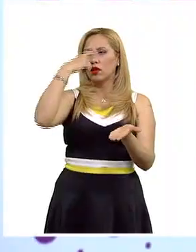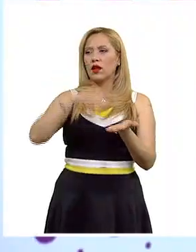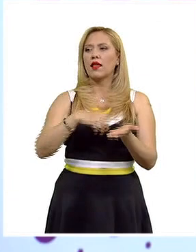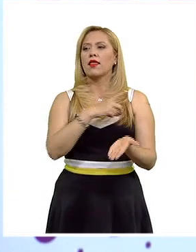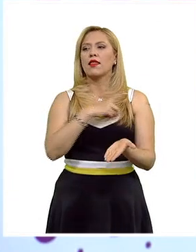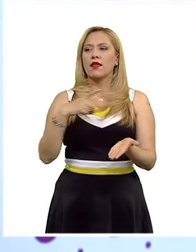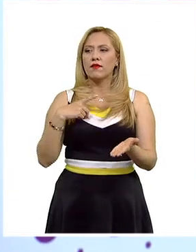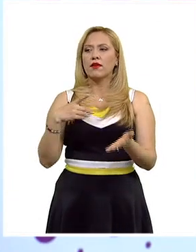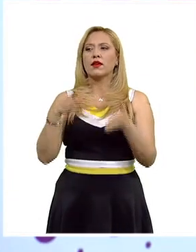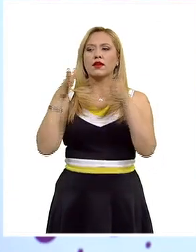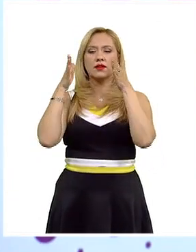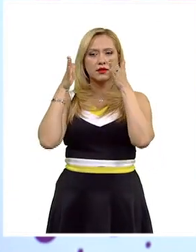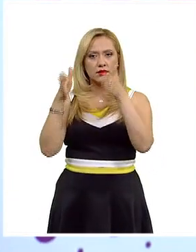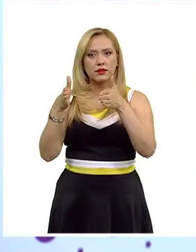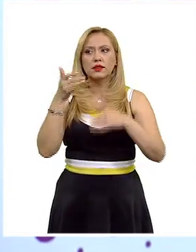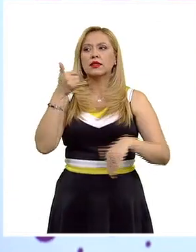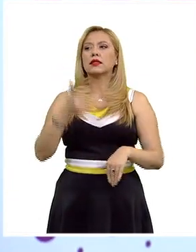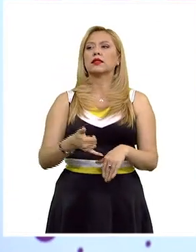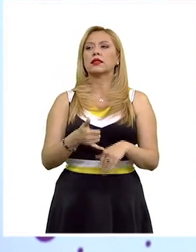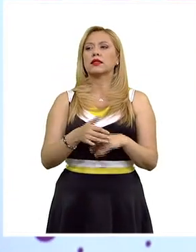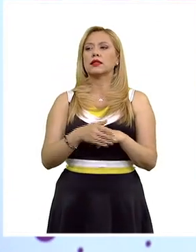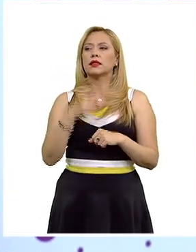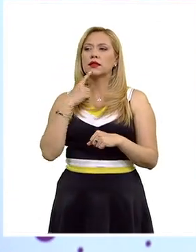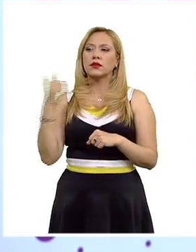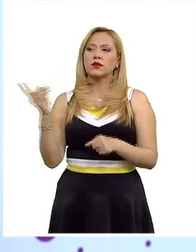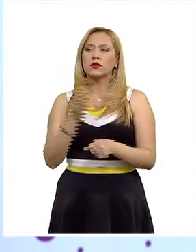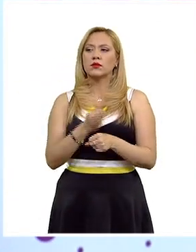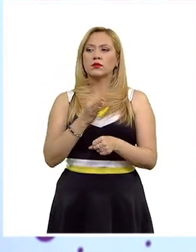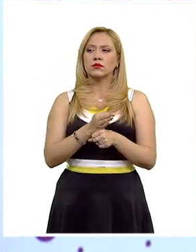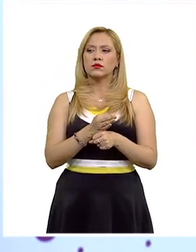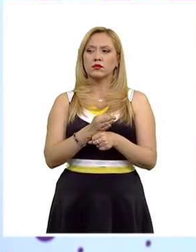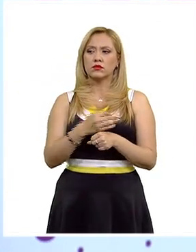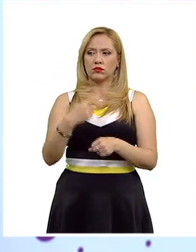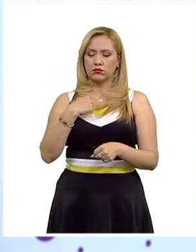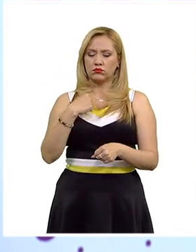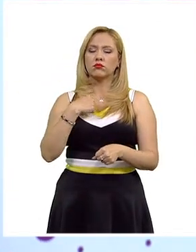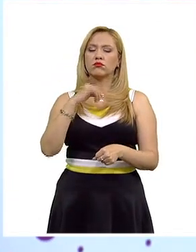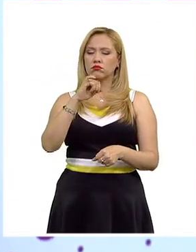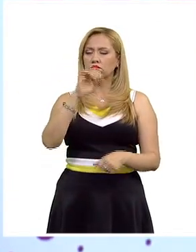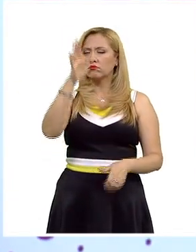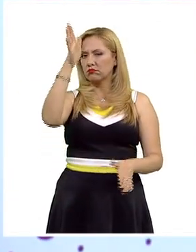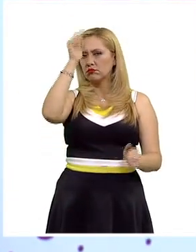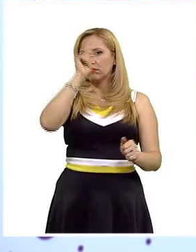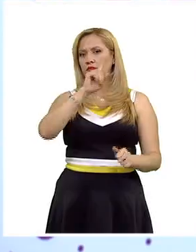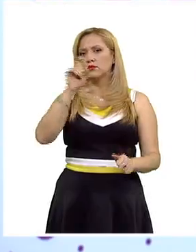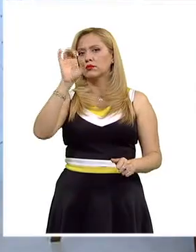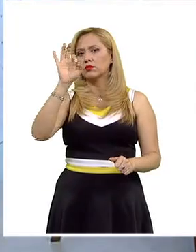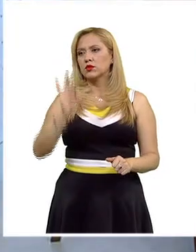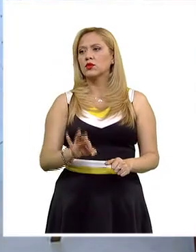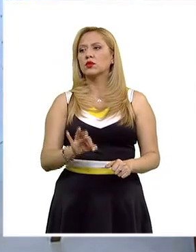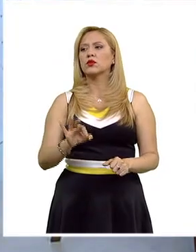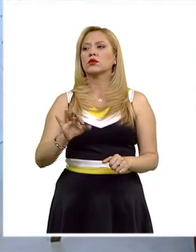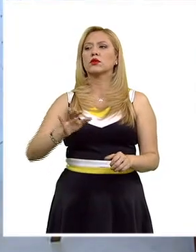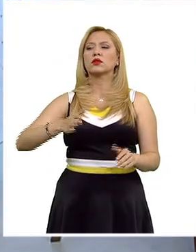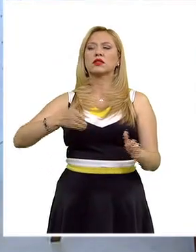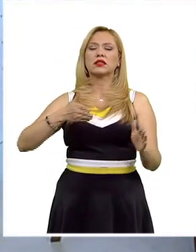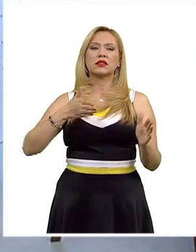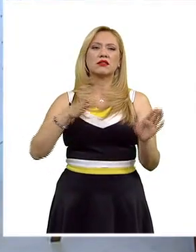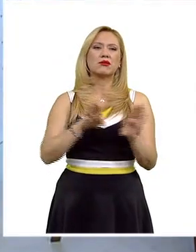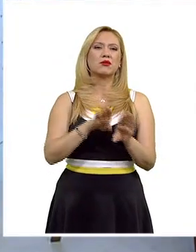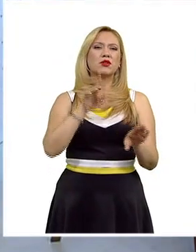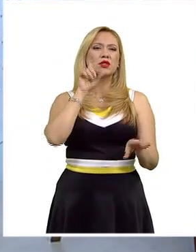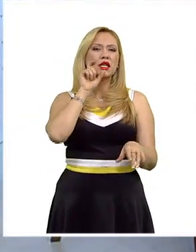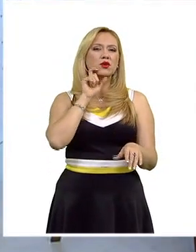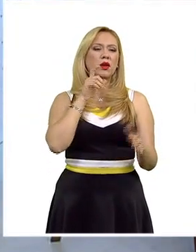deberíamos poner el énfasis. Y Nicole acaba de decir algo en lo que yo concuerdo al 100%. El acoso sexual